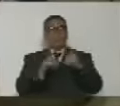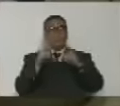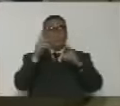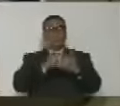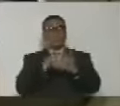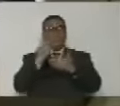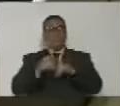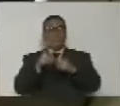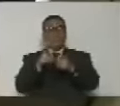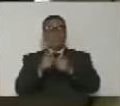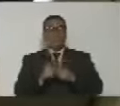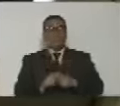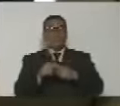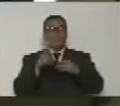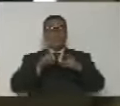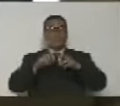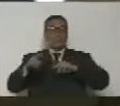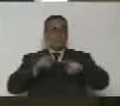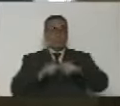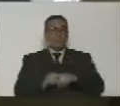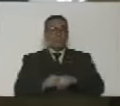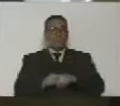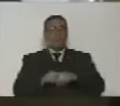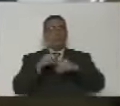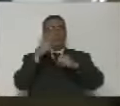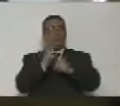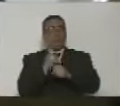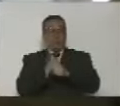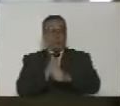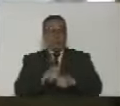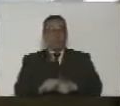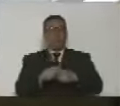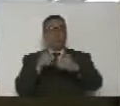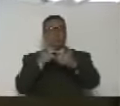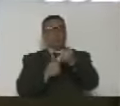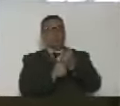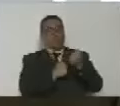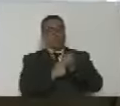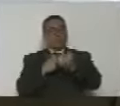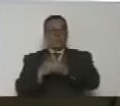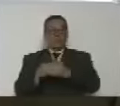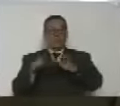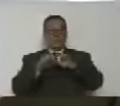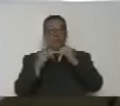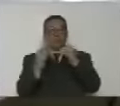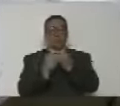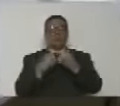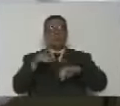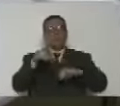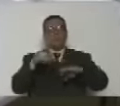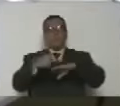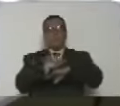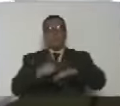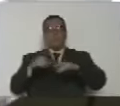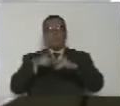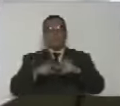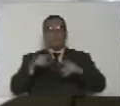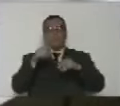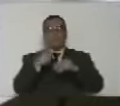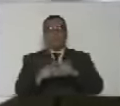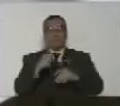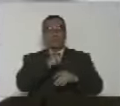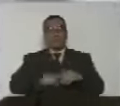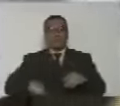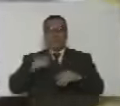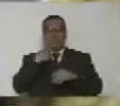de ley de fiscalización, regularización, actuación y financiamiento de las organizaciones no gubernamentales y afines. El presidente dio el